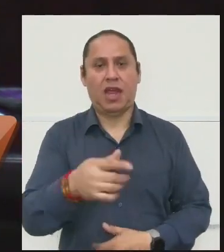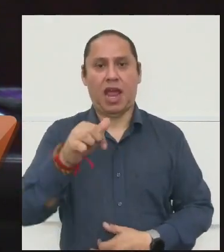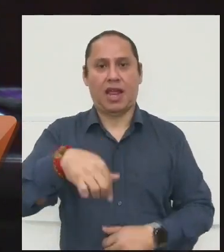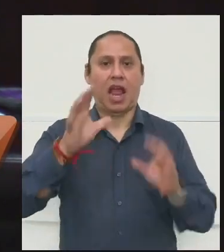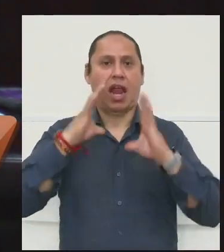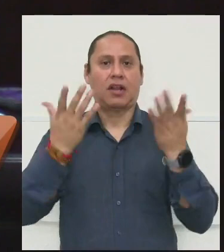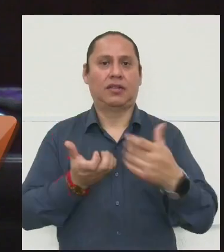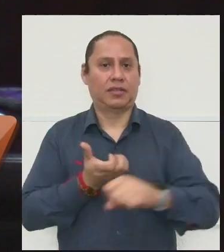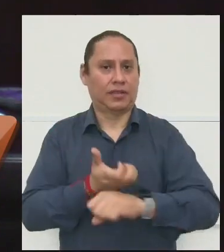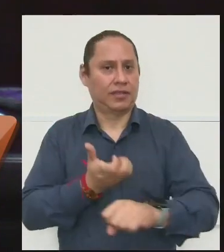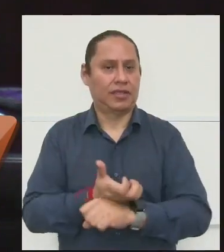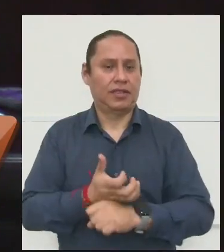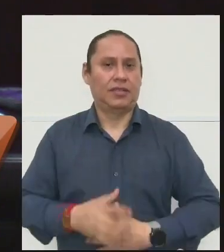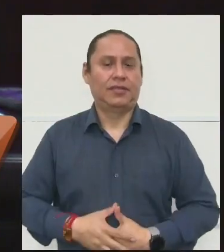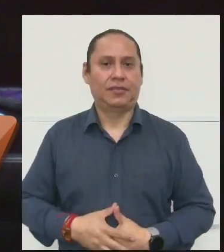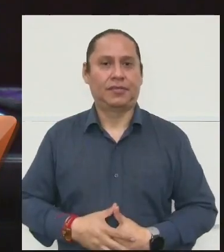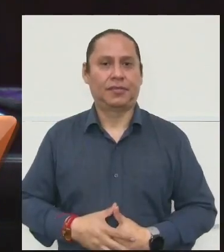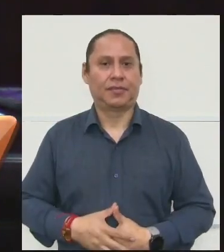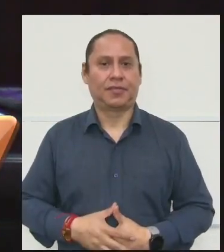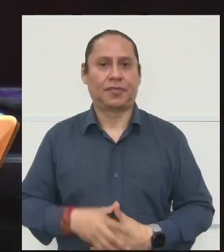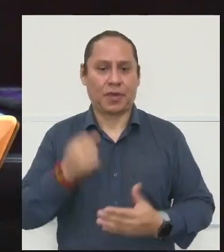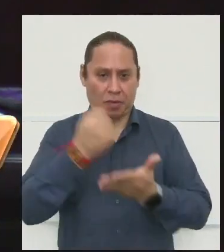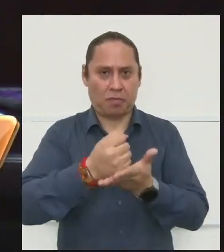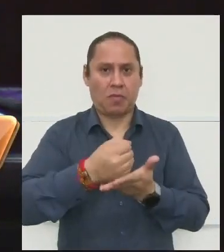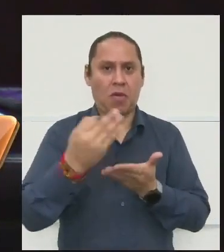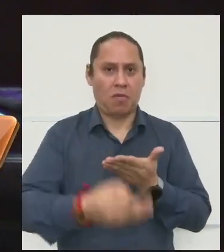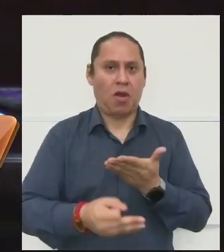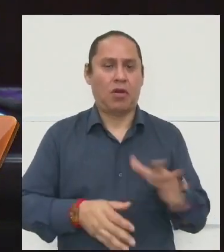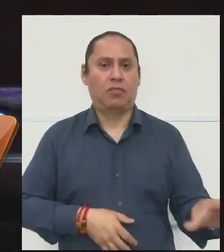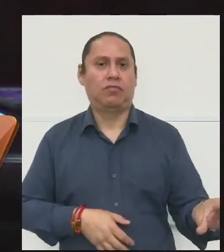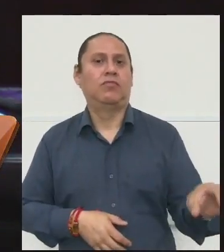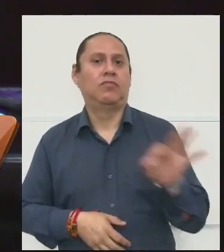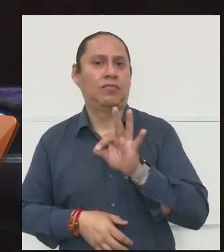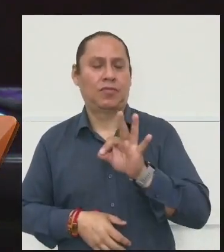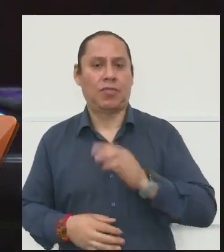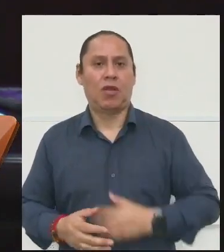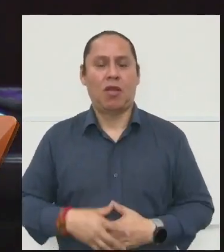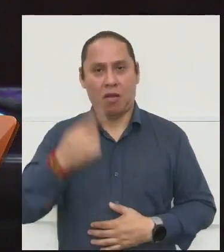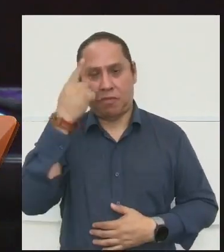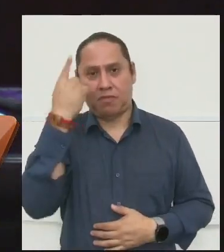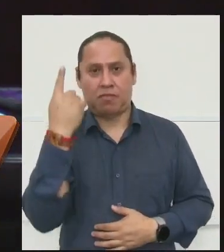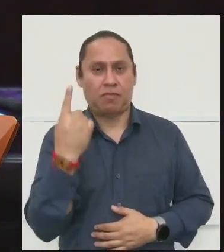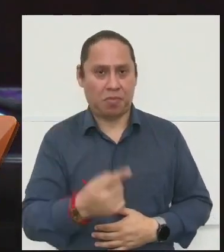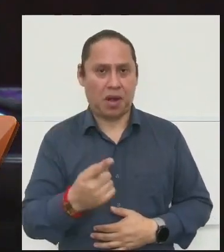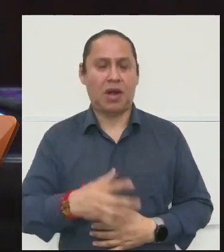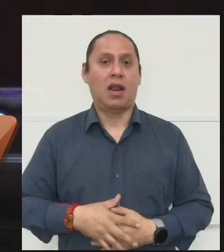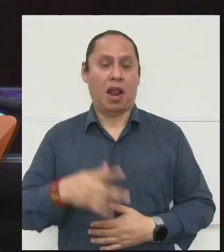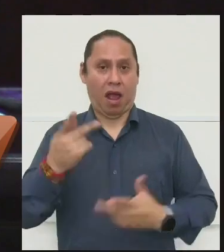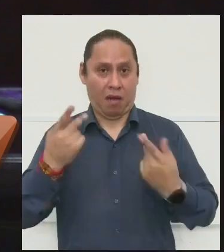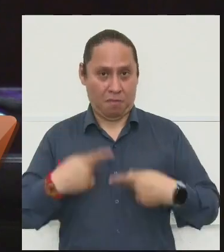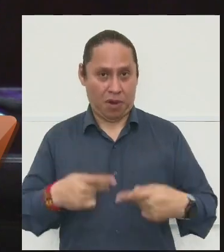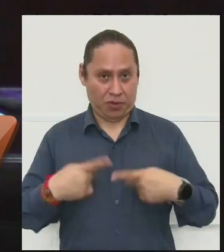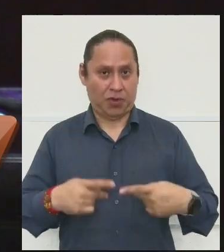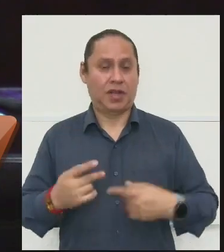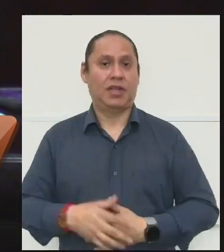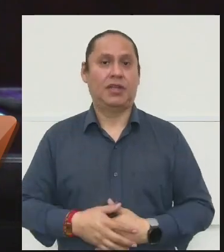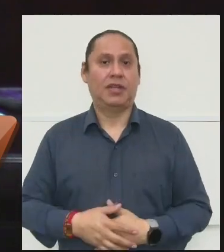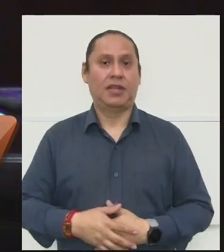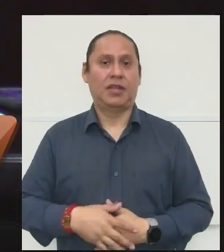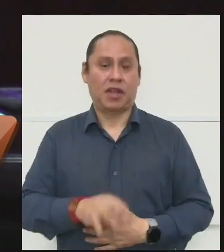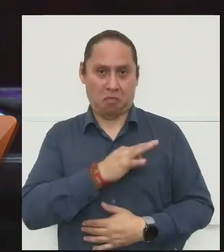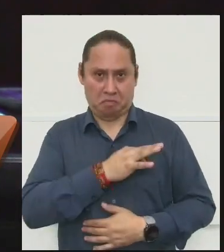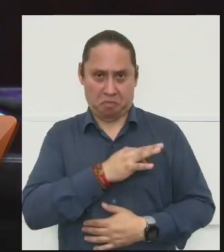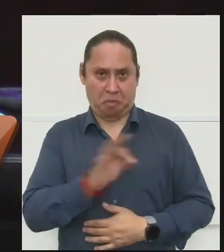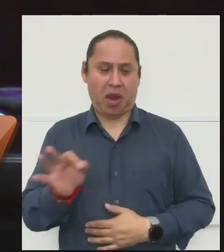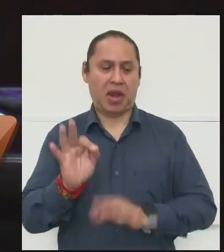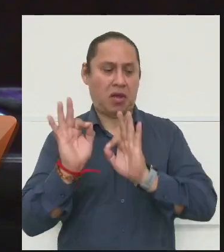honorable congreso del estado la aprobación del nombramiento realizado en virtud de que la persona mencionada reúne